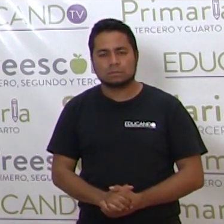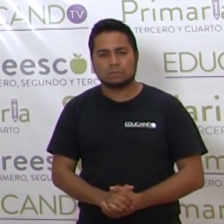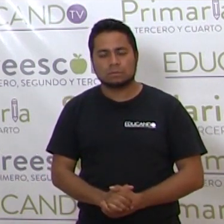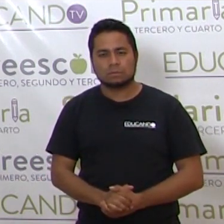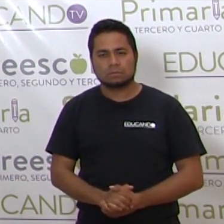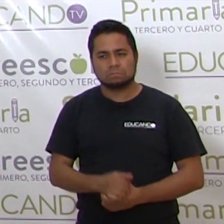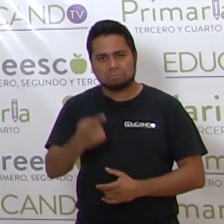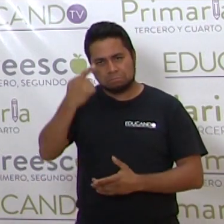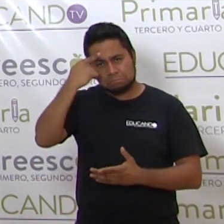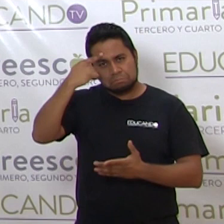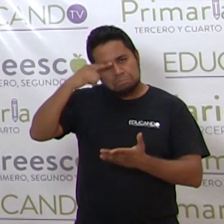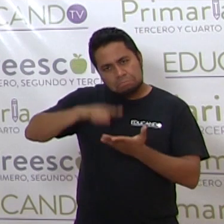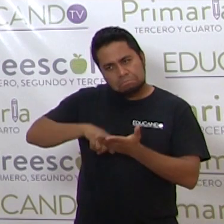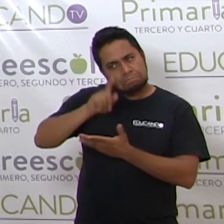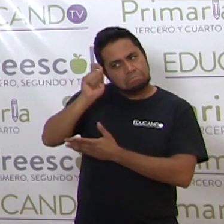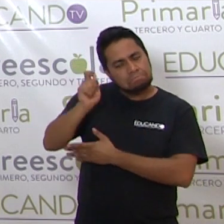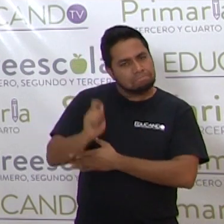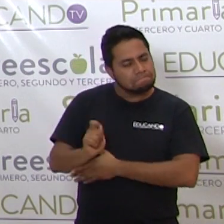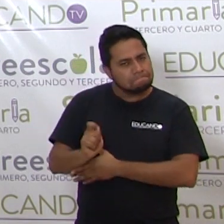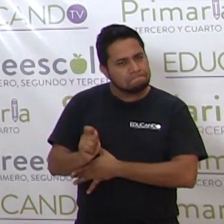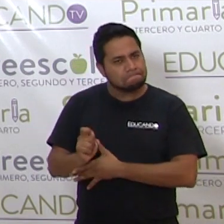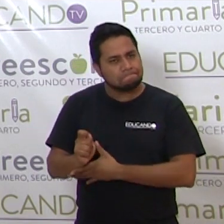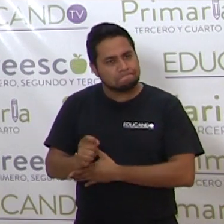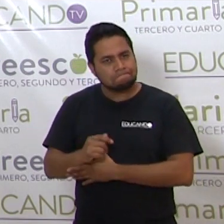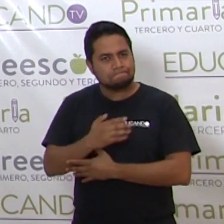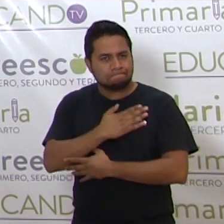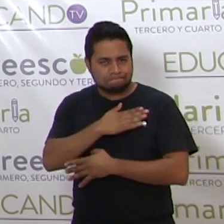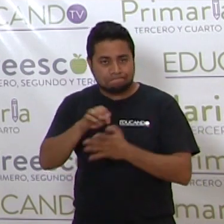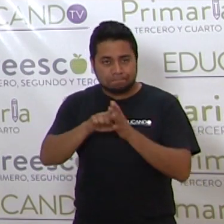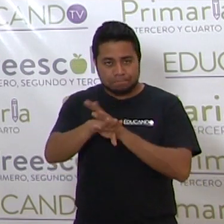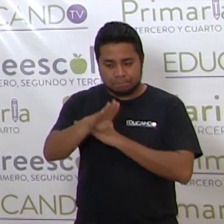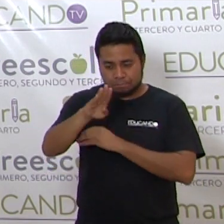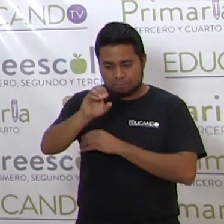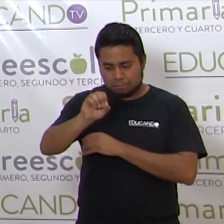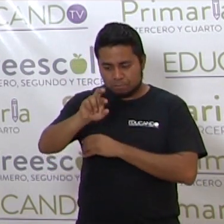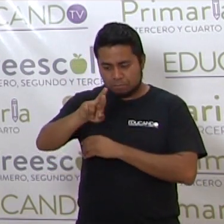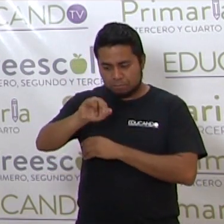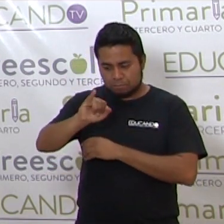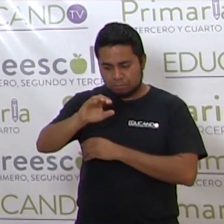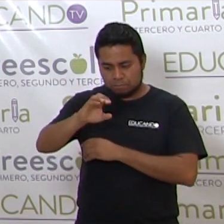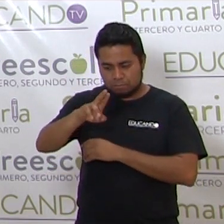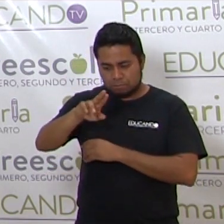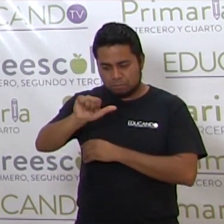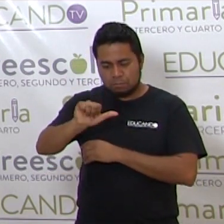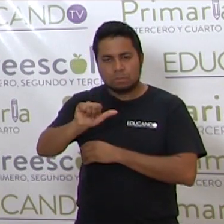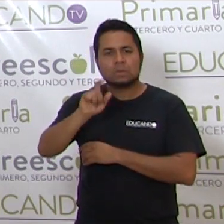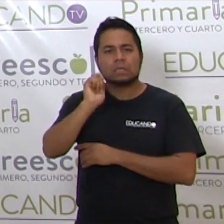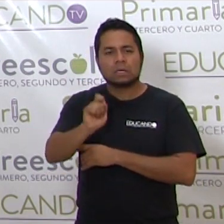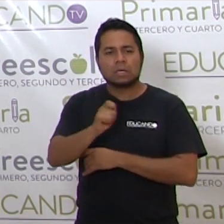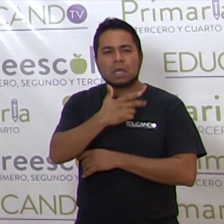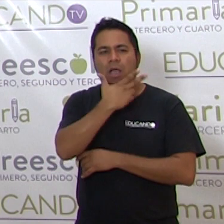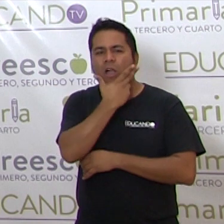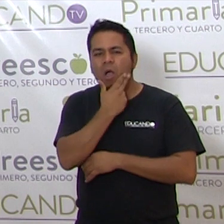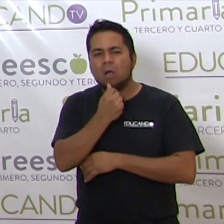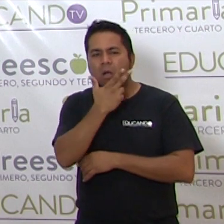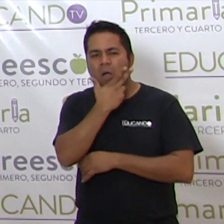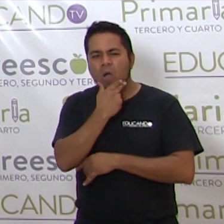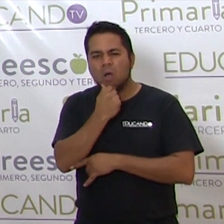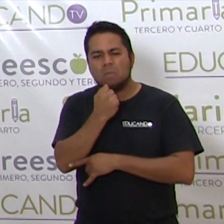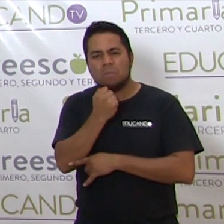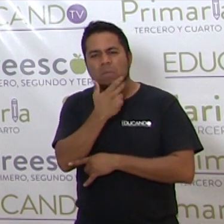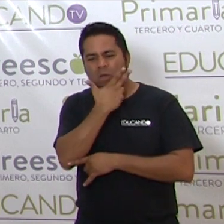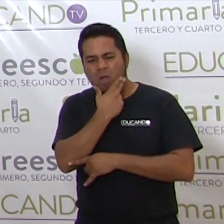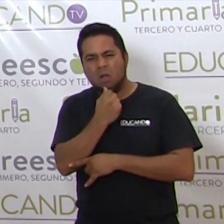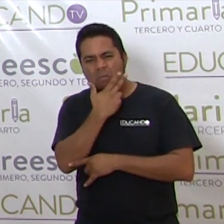qué quieren que signifique bueno boricua es un hombre valiente y